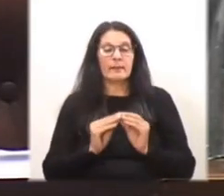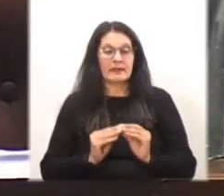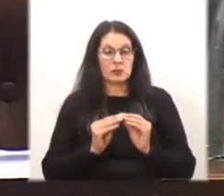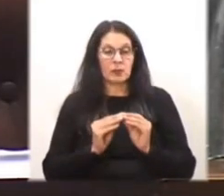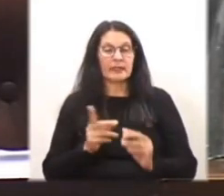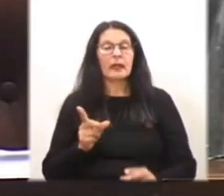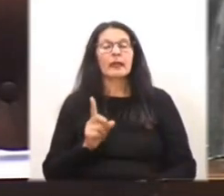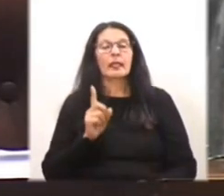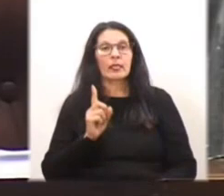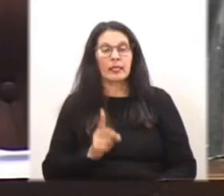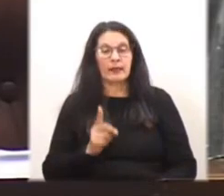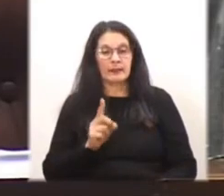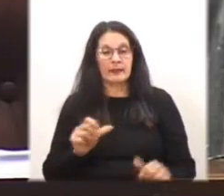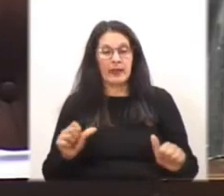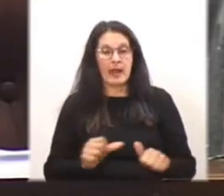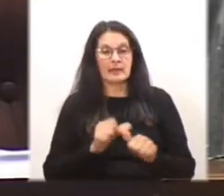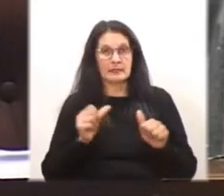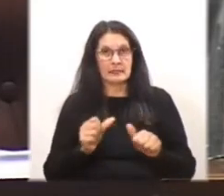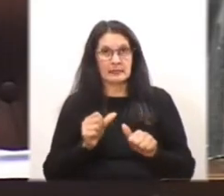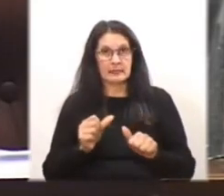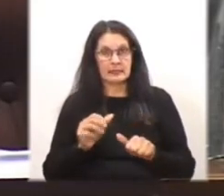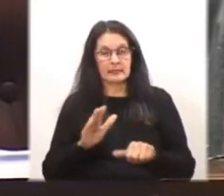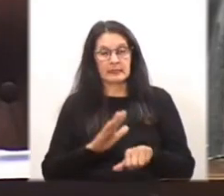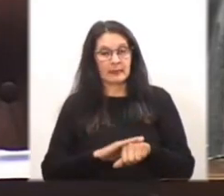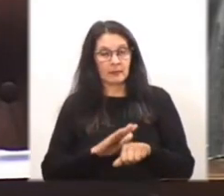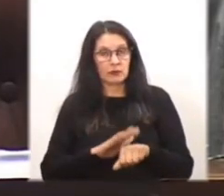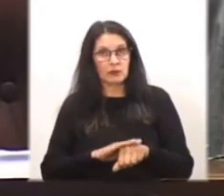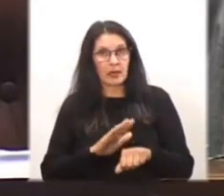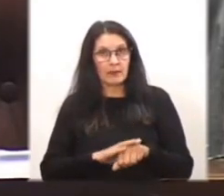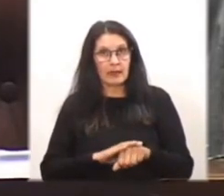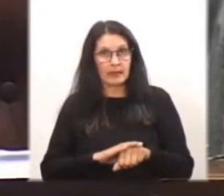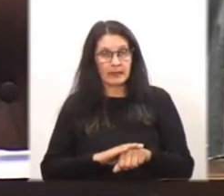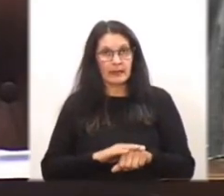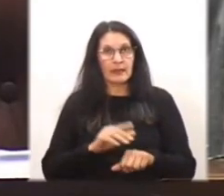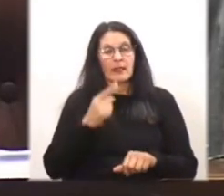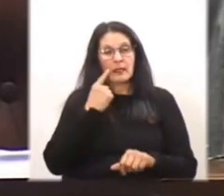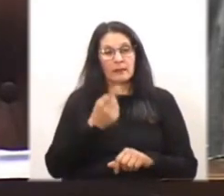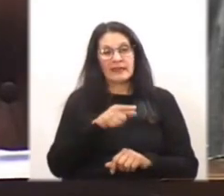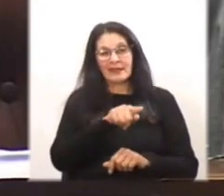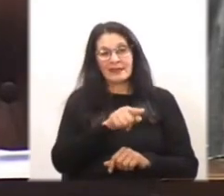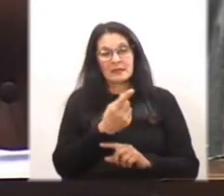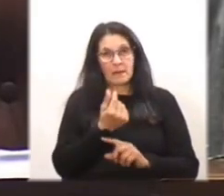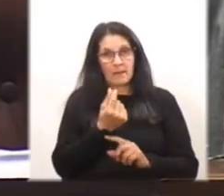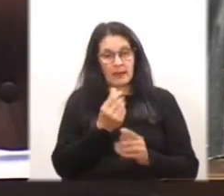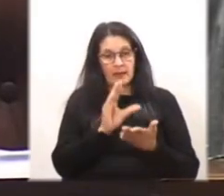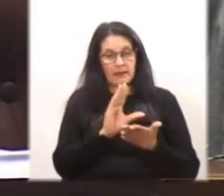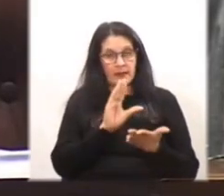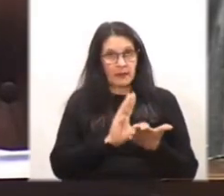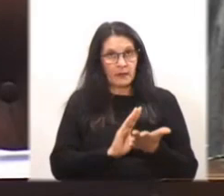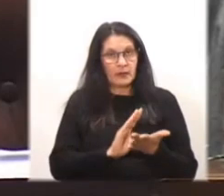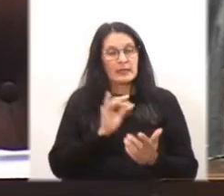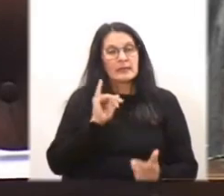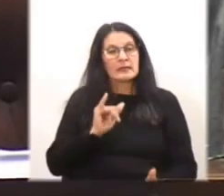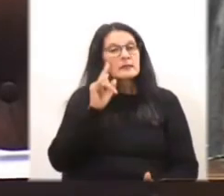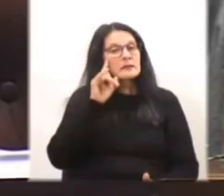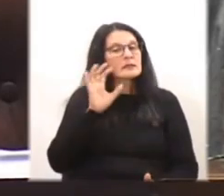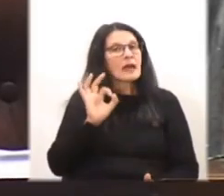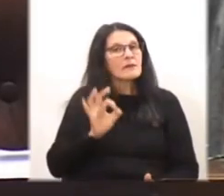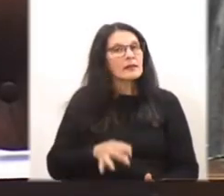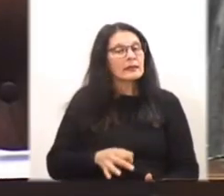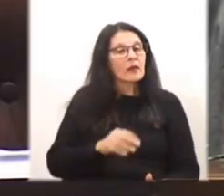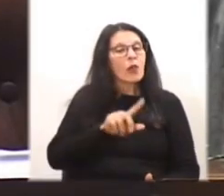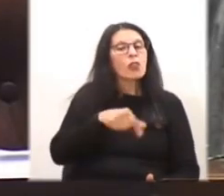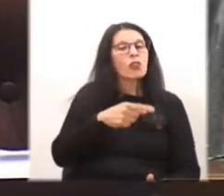debe hacerse cargo del contralor de esos recursos y de saber el